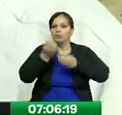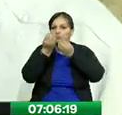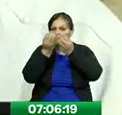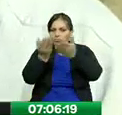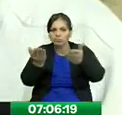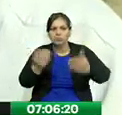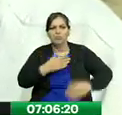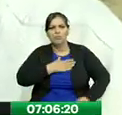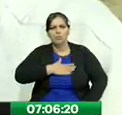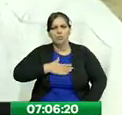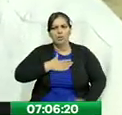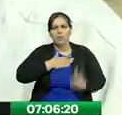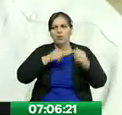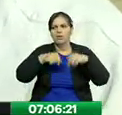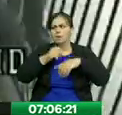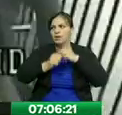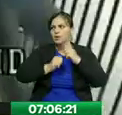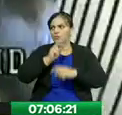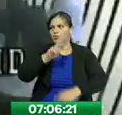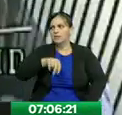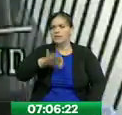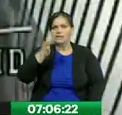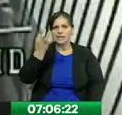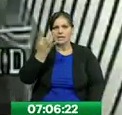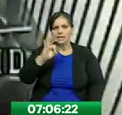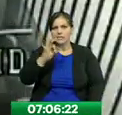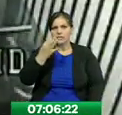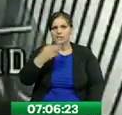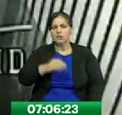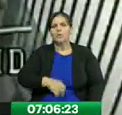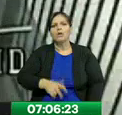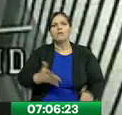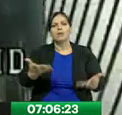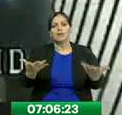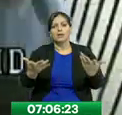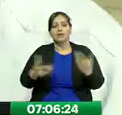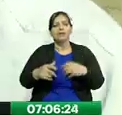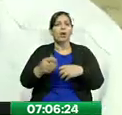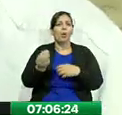del año 2019, solamente hemos tenido 10 incidentes.